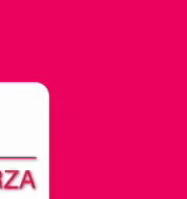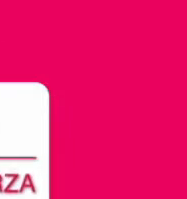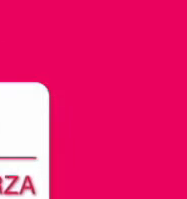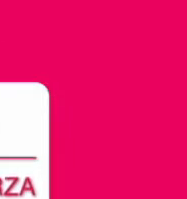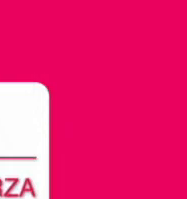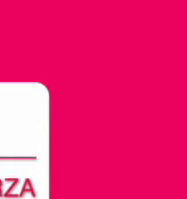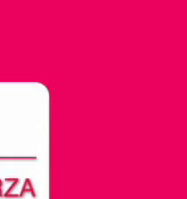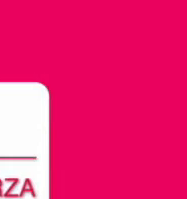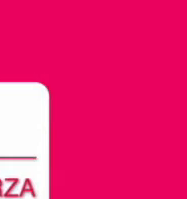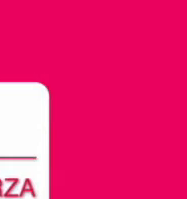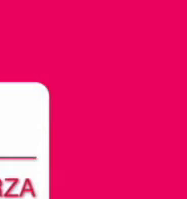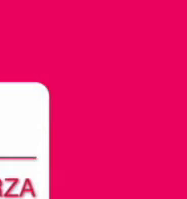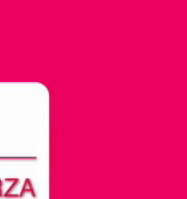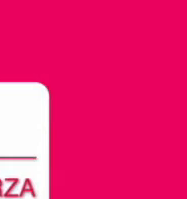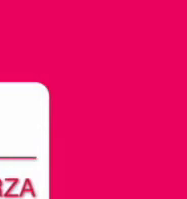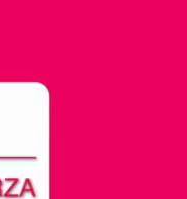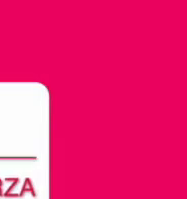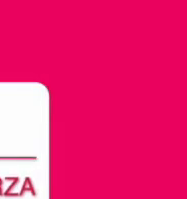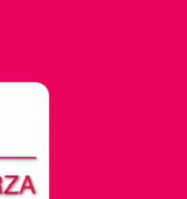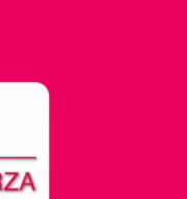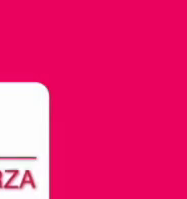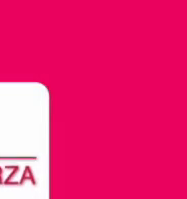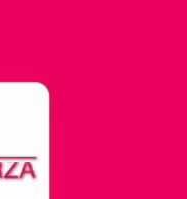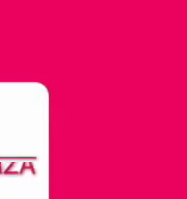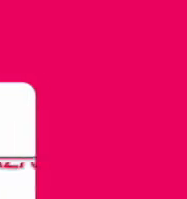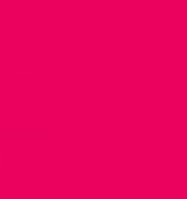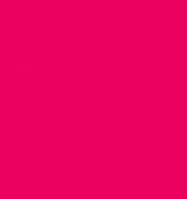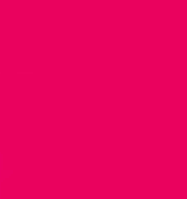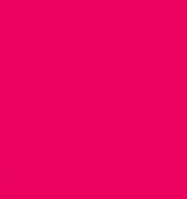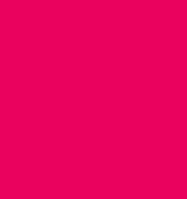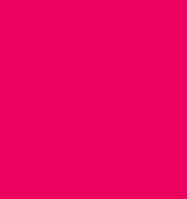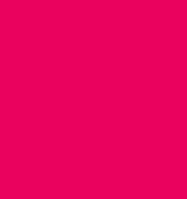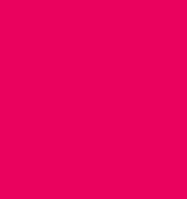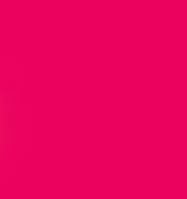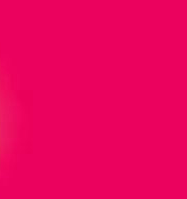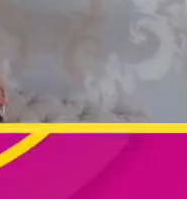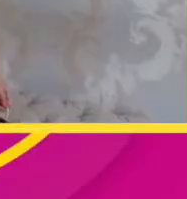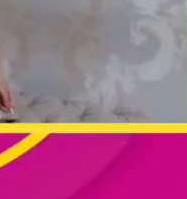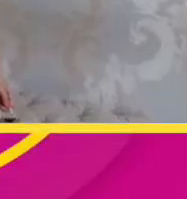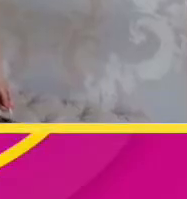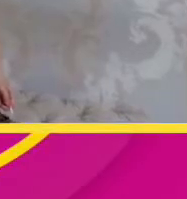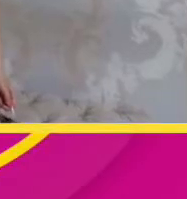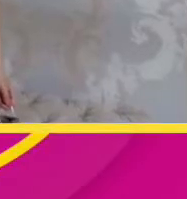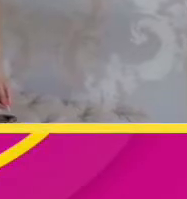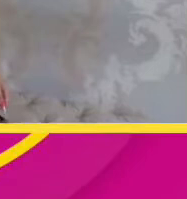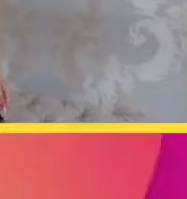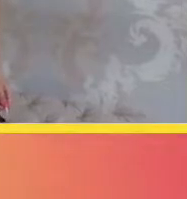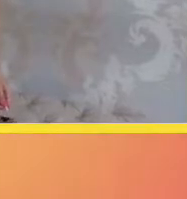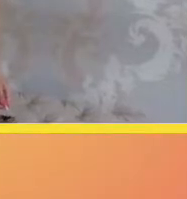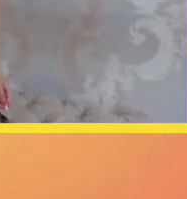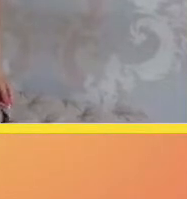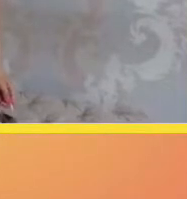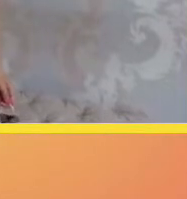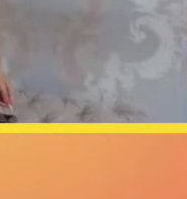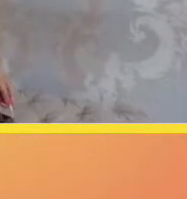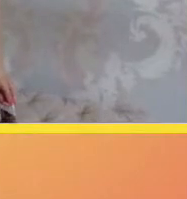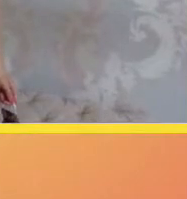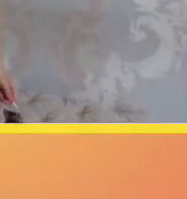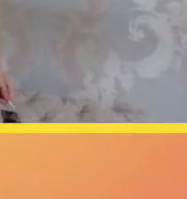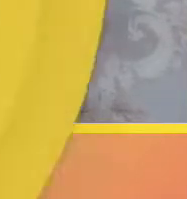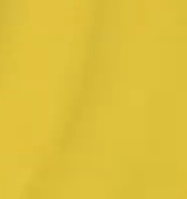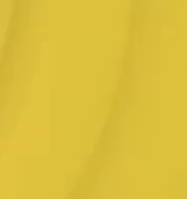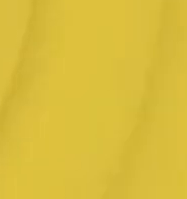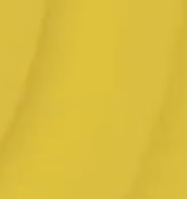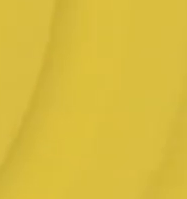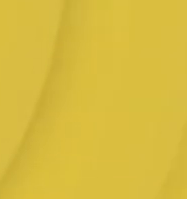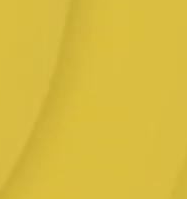usted lo pidió, regresa nuestro chef internacional a prepararnos un delicioso caldo de res. Lunes, 9 de la mañana, ¡Hoy